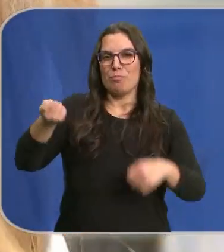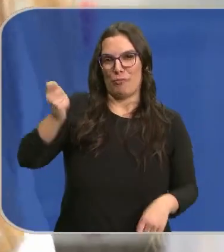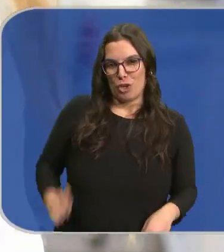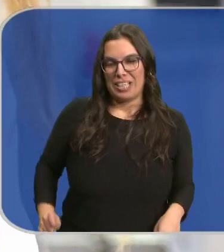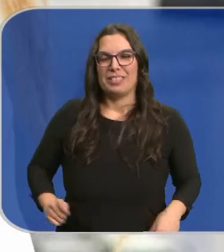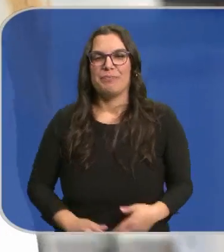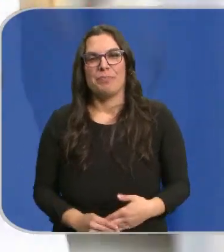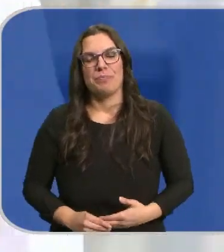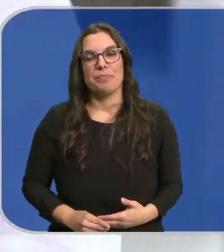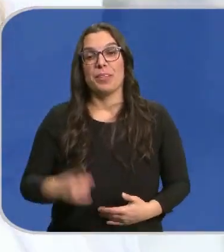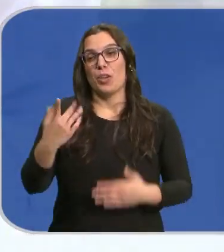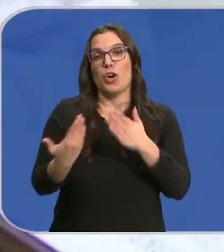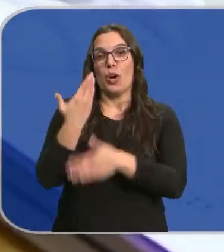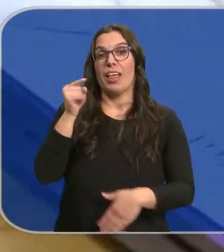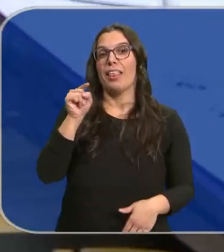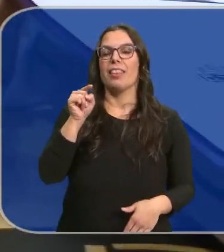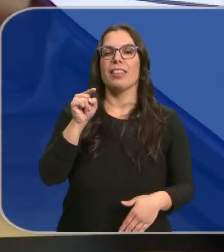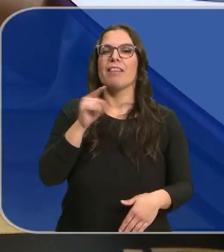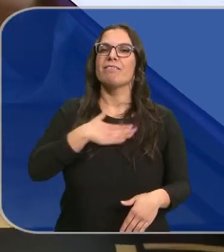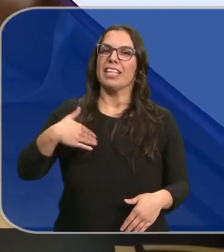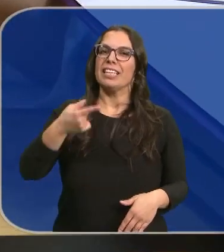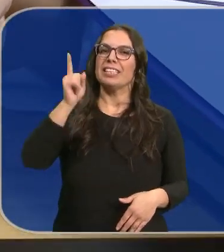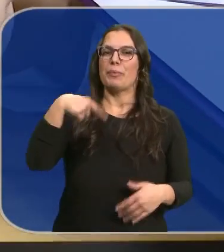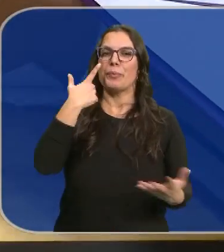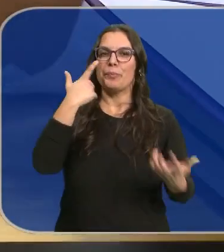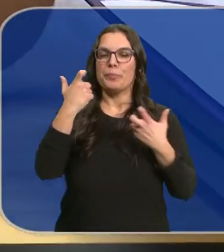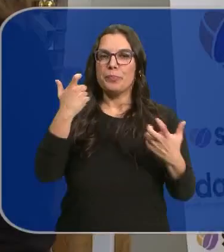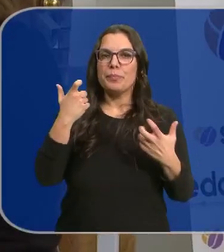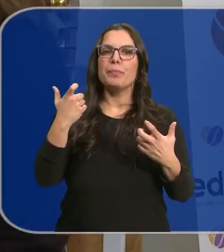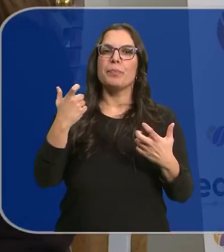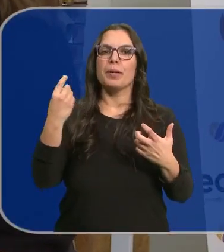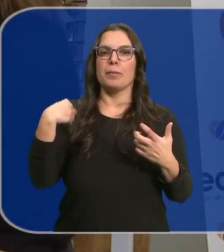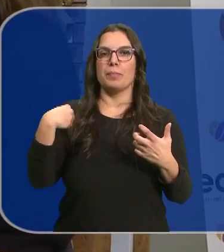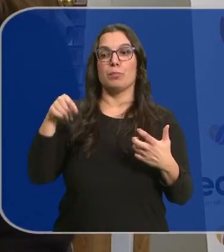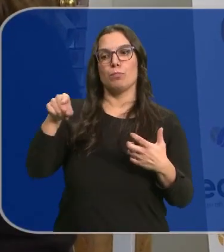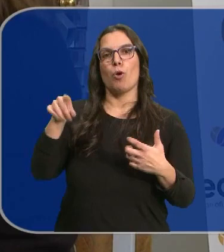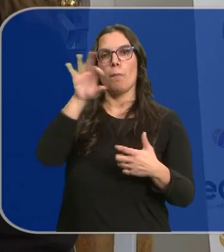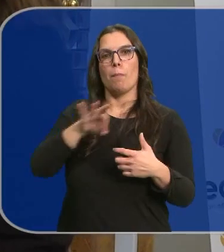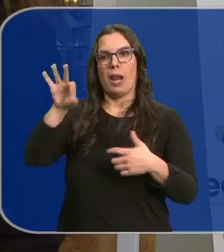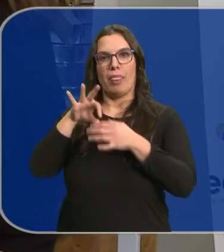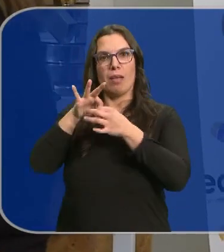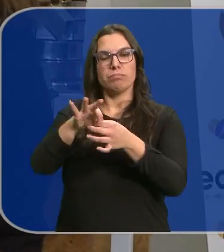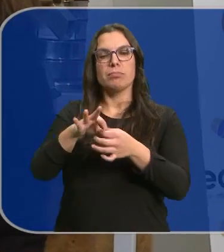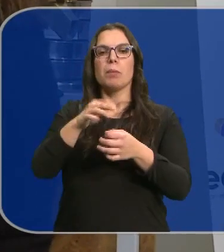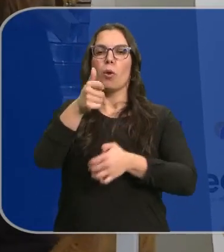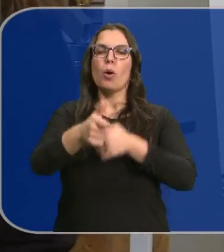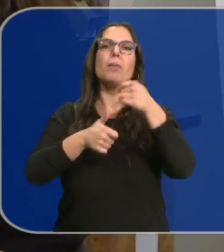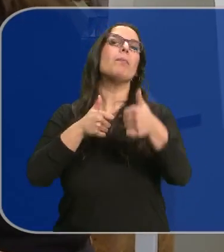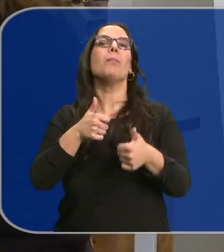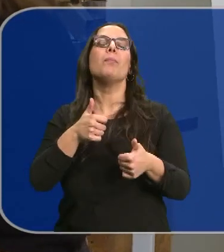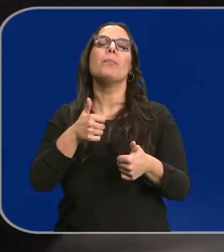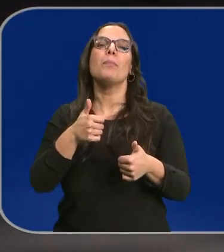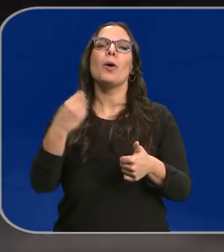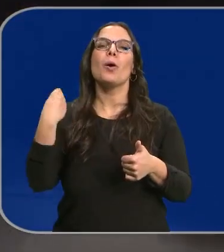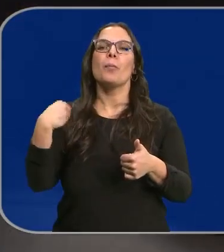la hostelería. Una jornada que quiere poner también de manifiesto el potencial de Palencia y con la que acercarse poco a poco